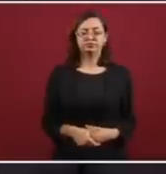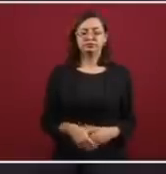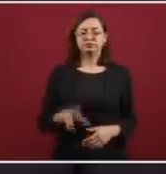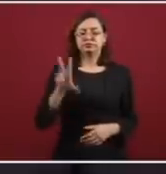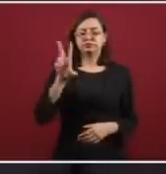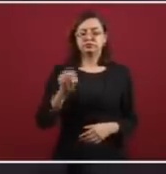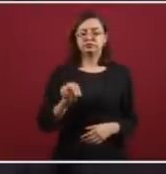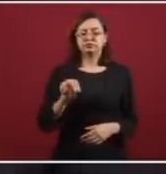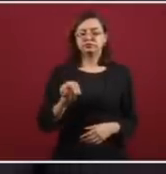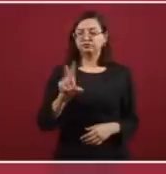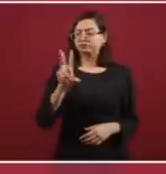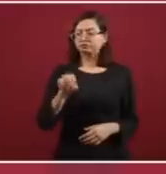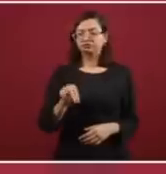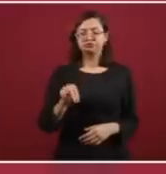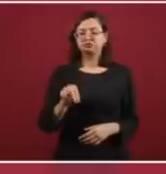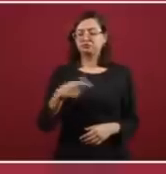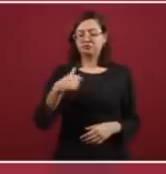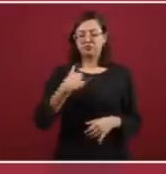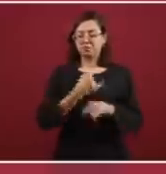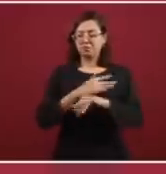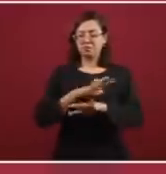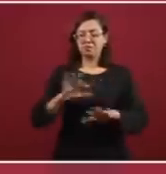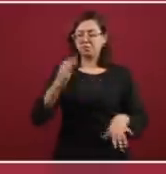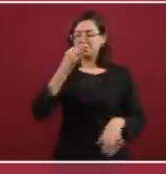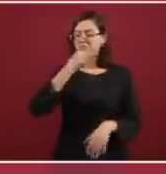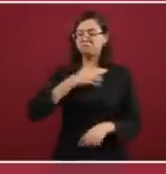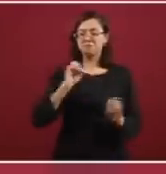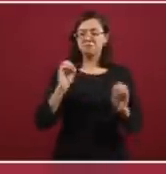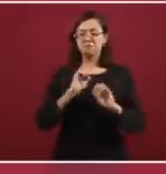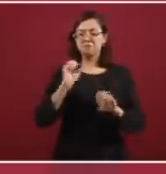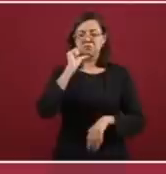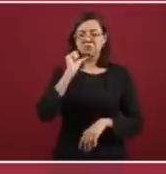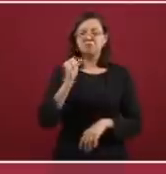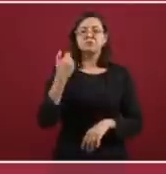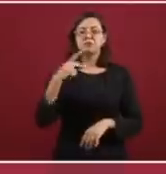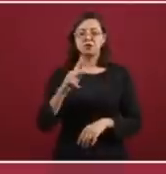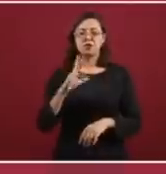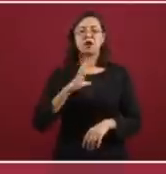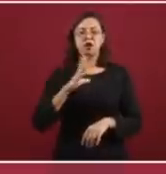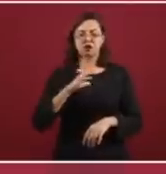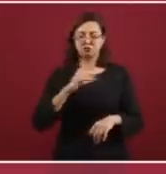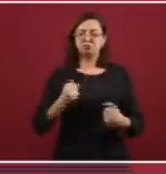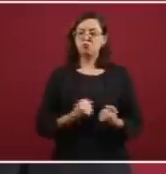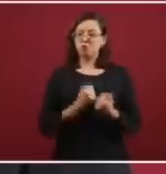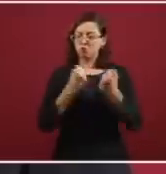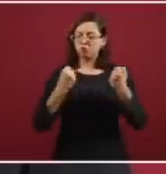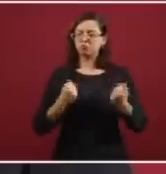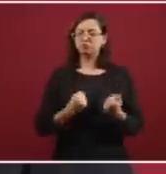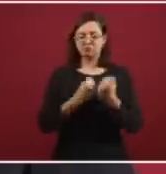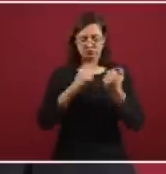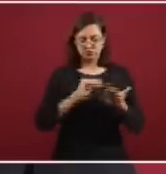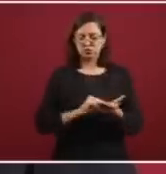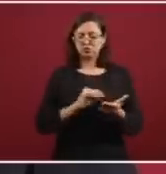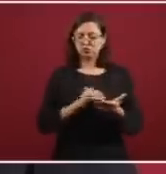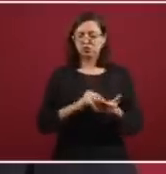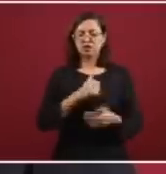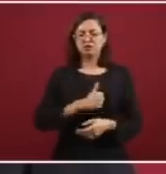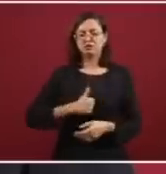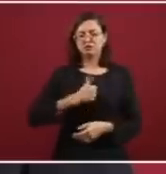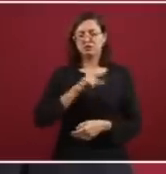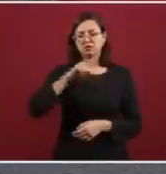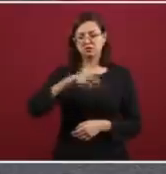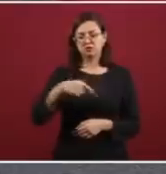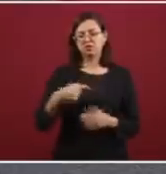No, no me informaron, pero sí hay constantes enfrentamientos, desgraciadamente, en Nuevo